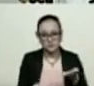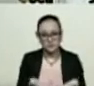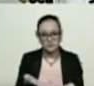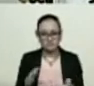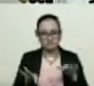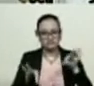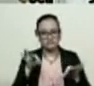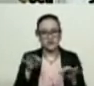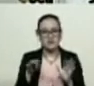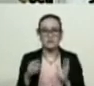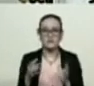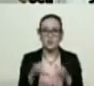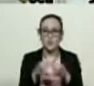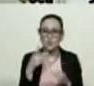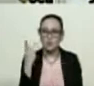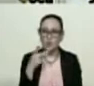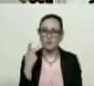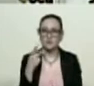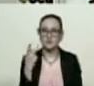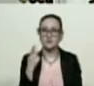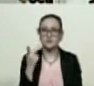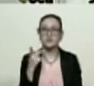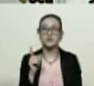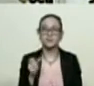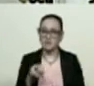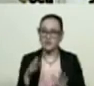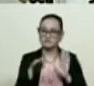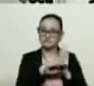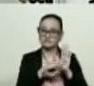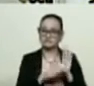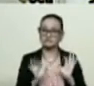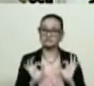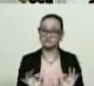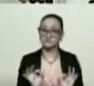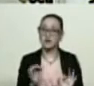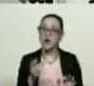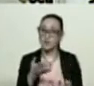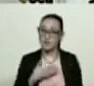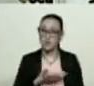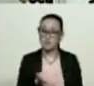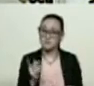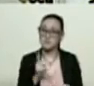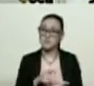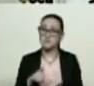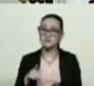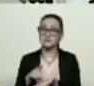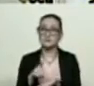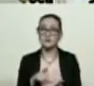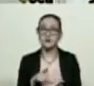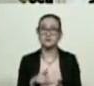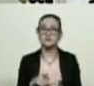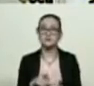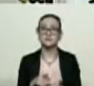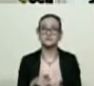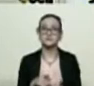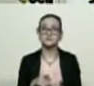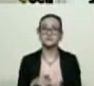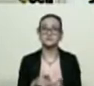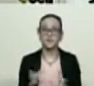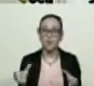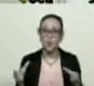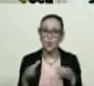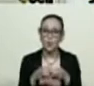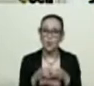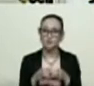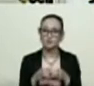partidos políticos también darles las garantías para que participen y se construyan de manera conjunta